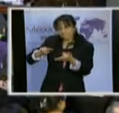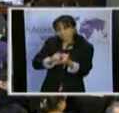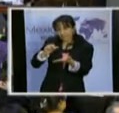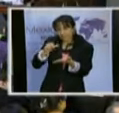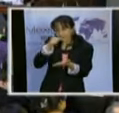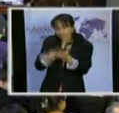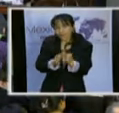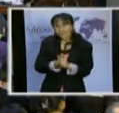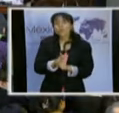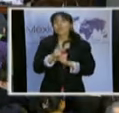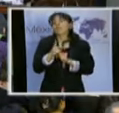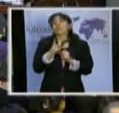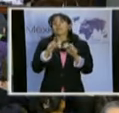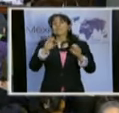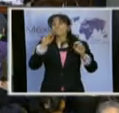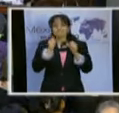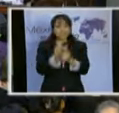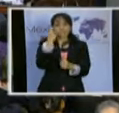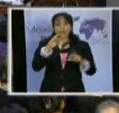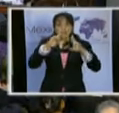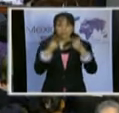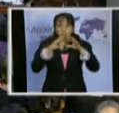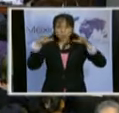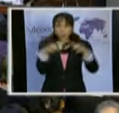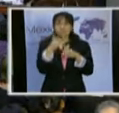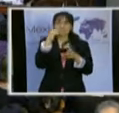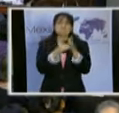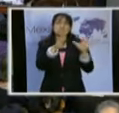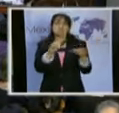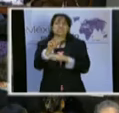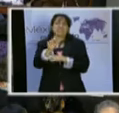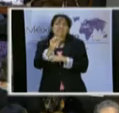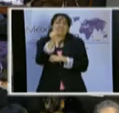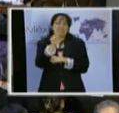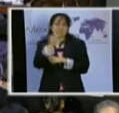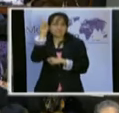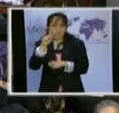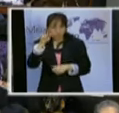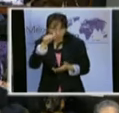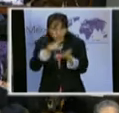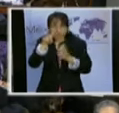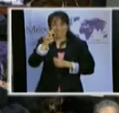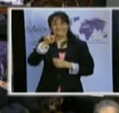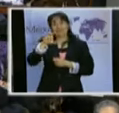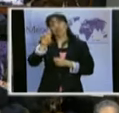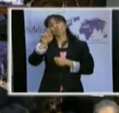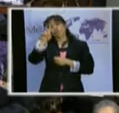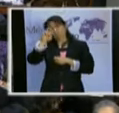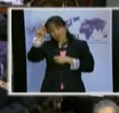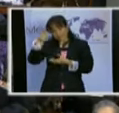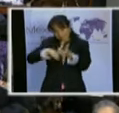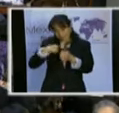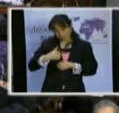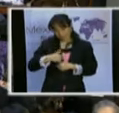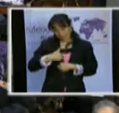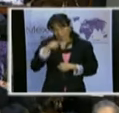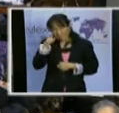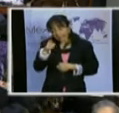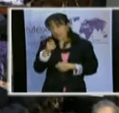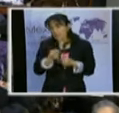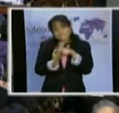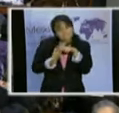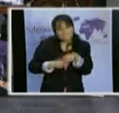tema de asentamientos humanos, que se dio en 1976 en Vancouver, en Canadá. Desde entonces, esta red es